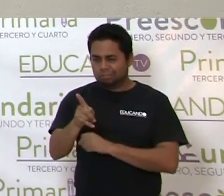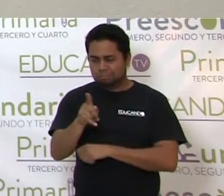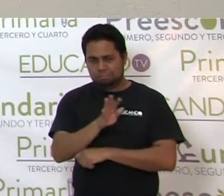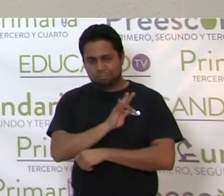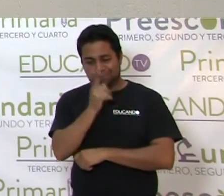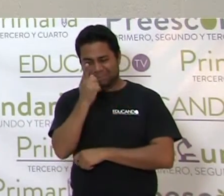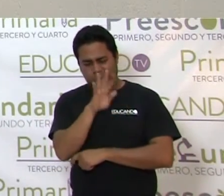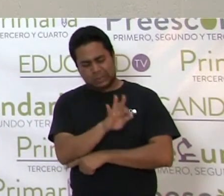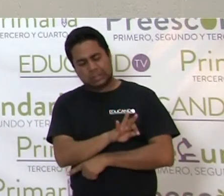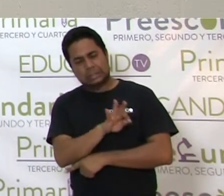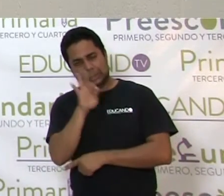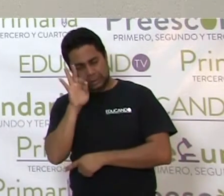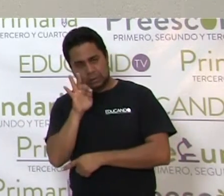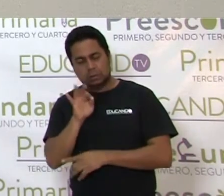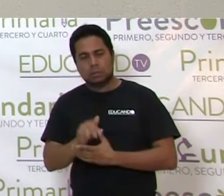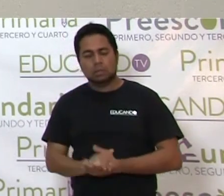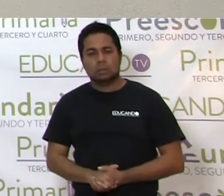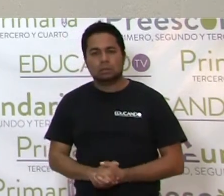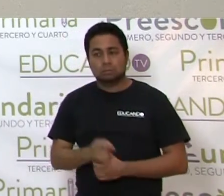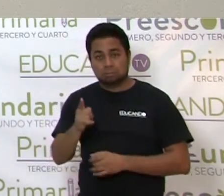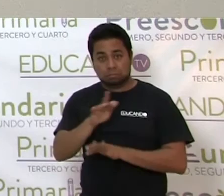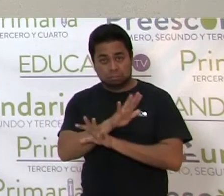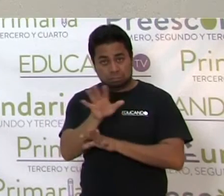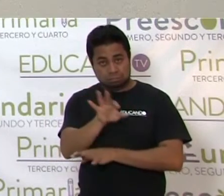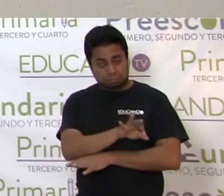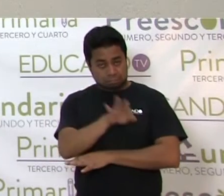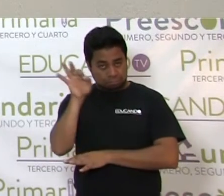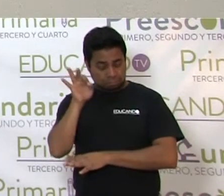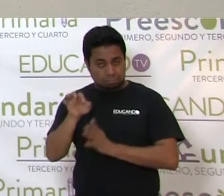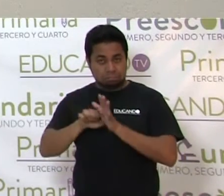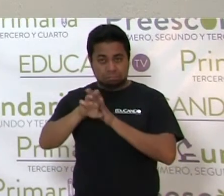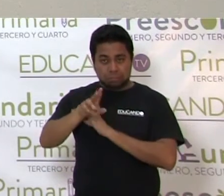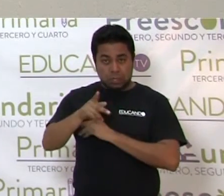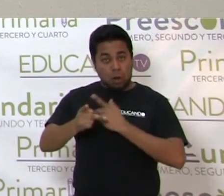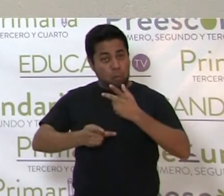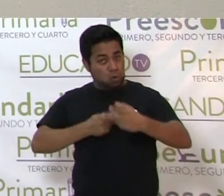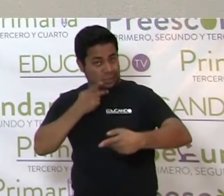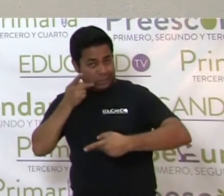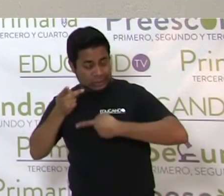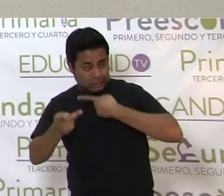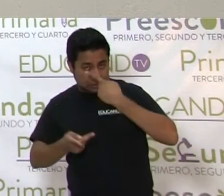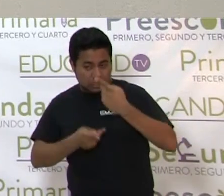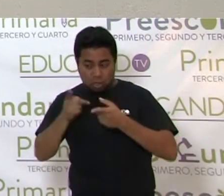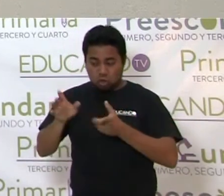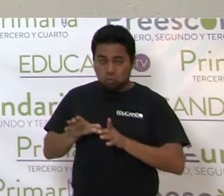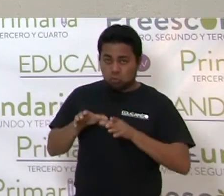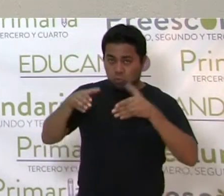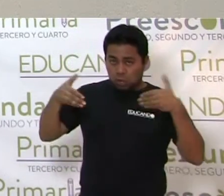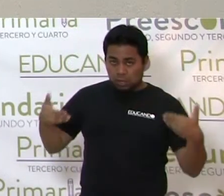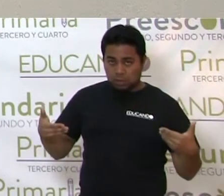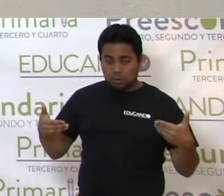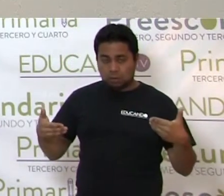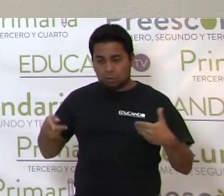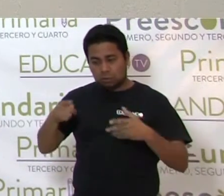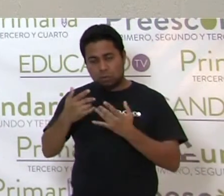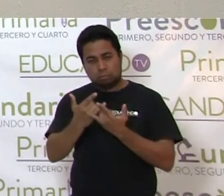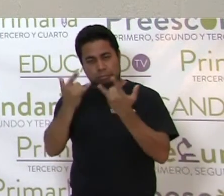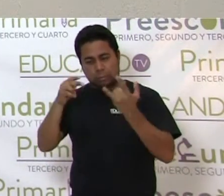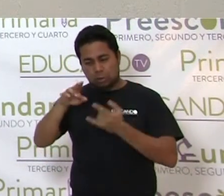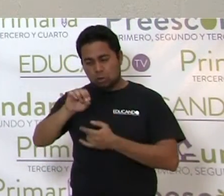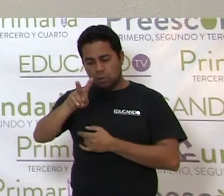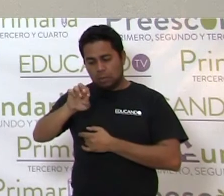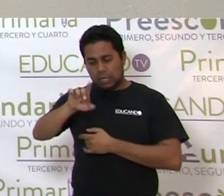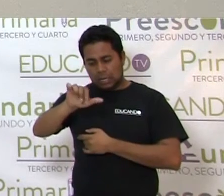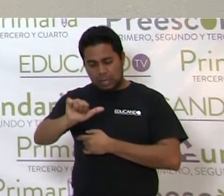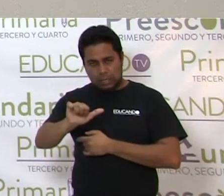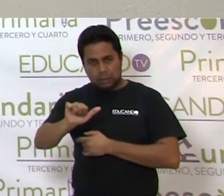uno. ¿Ya eligieron uno? ¿Eligieron poesía? ¿Eligieron cuento? ¿Eligieron novela?